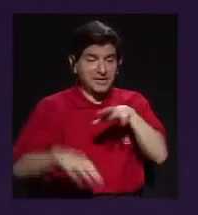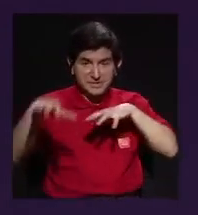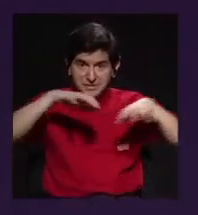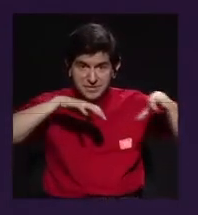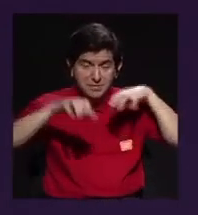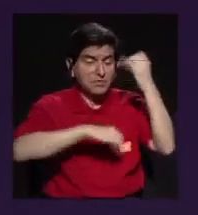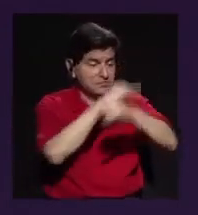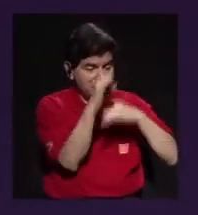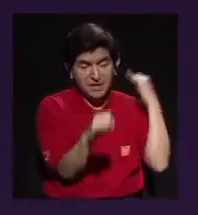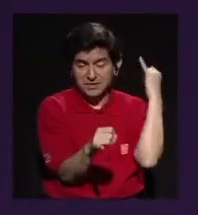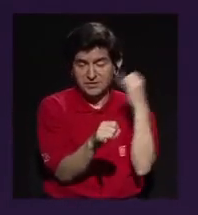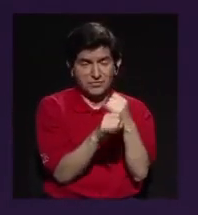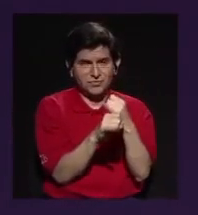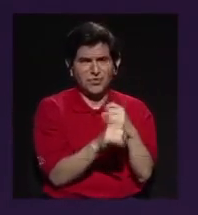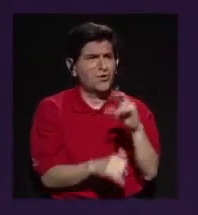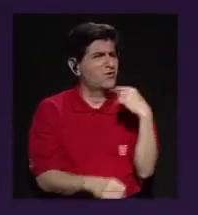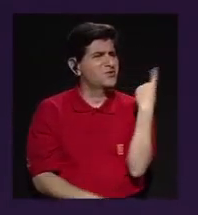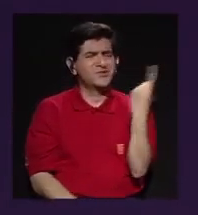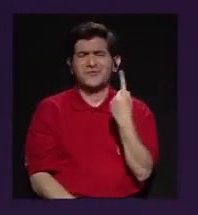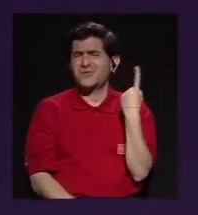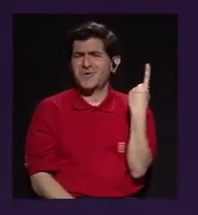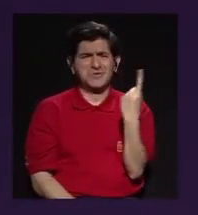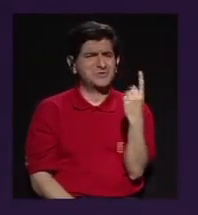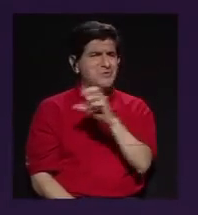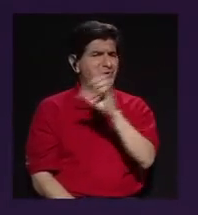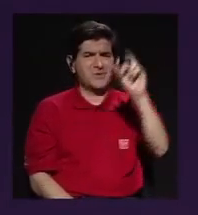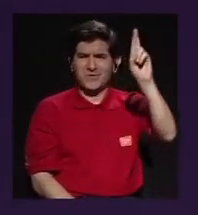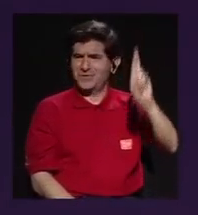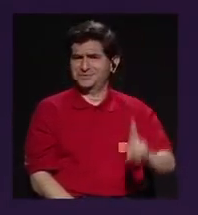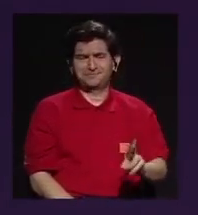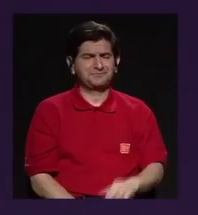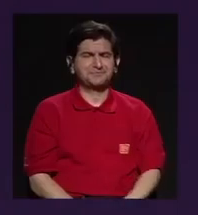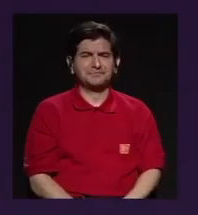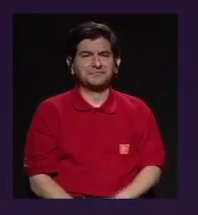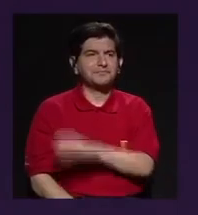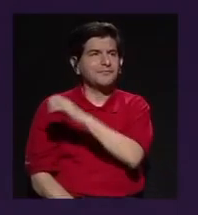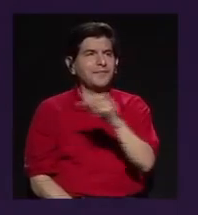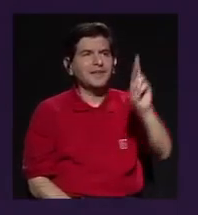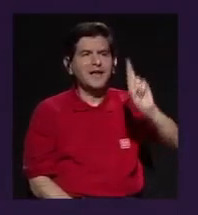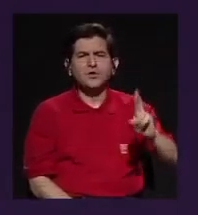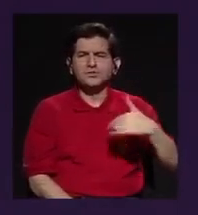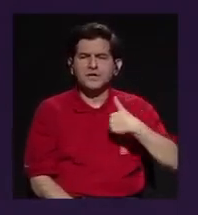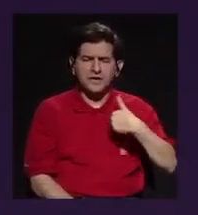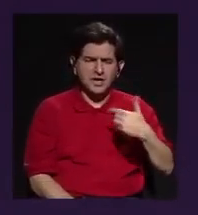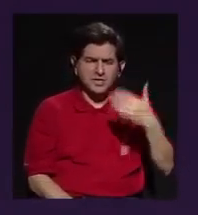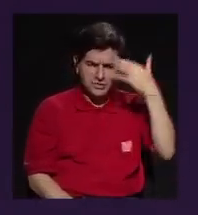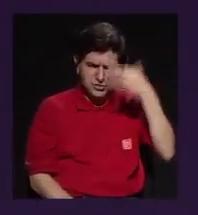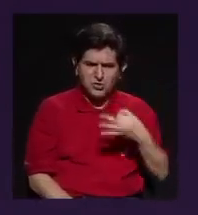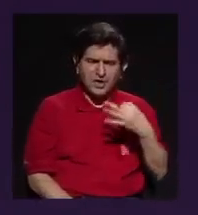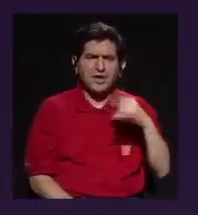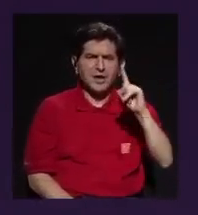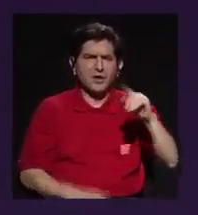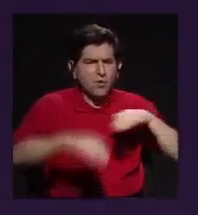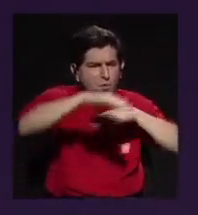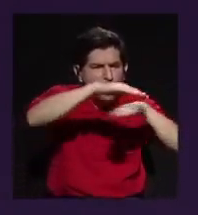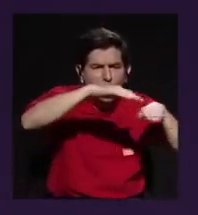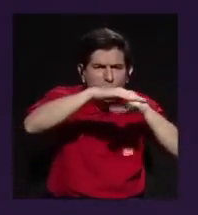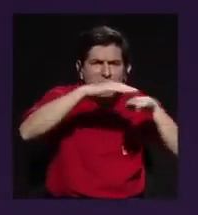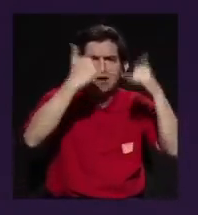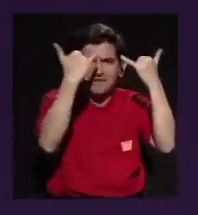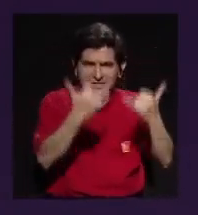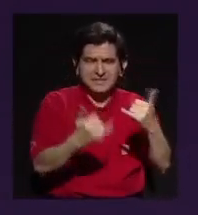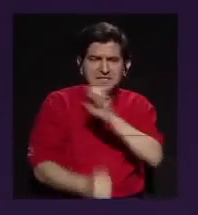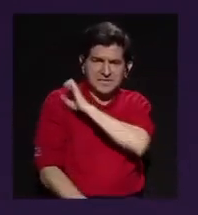movimiento internacional, no se limita únicamente a Costa Rica. En Costa Rica yo siento que había un sustrato que estaba allí, ¿verdad? Es decir, ya